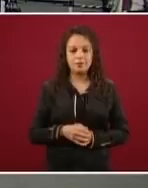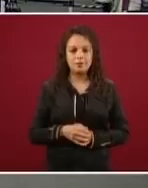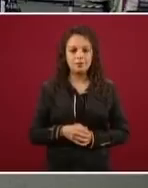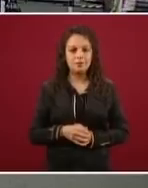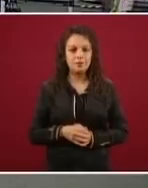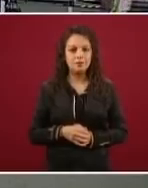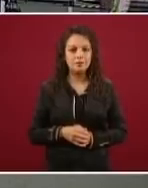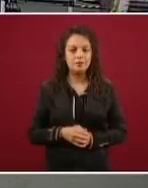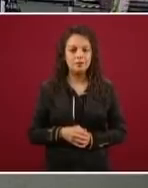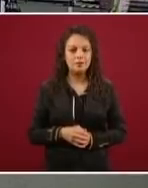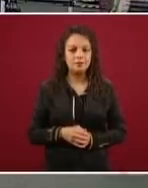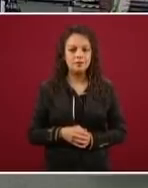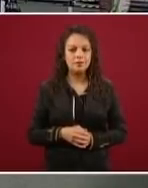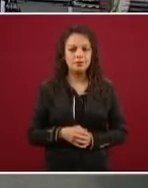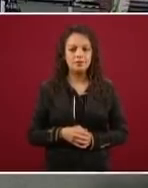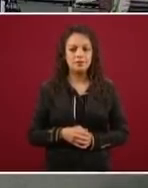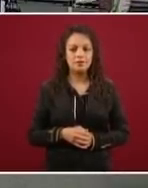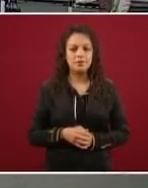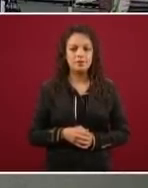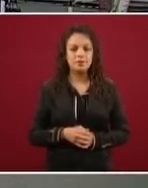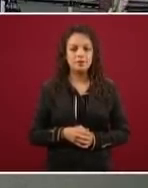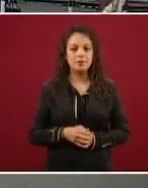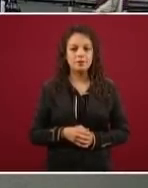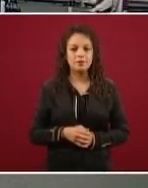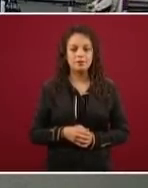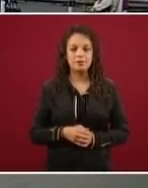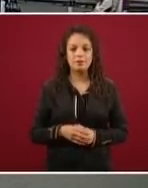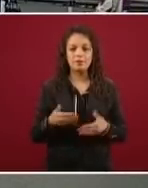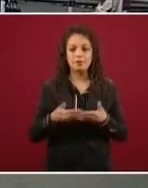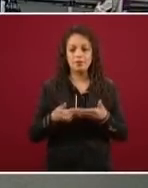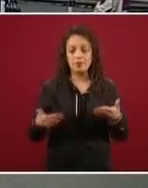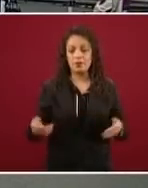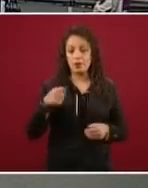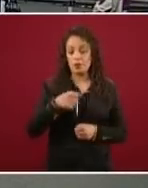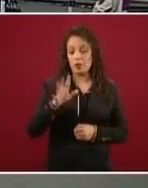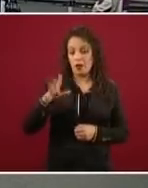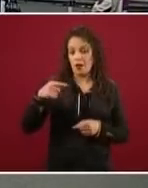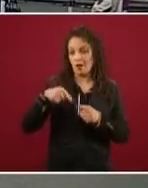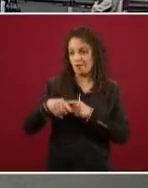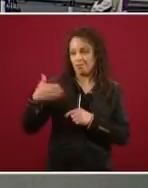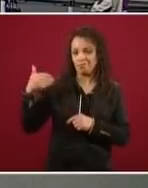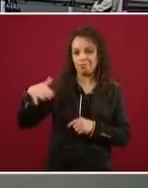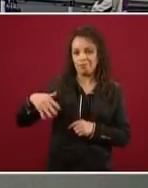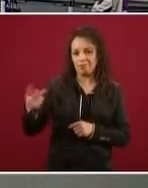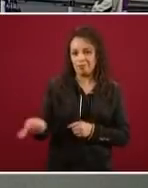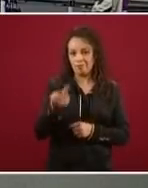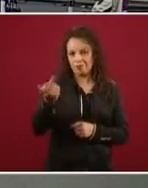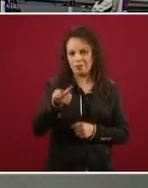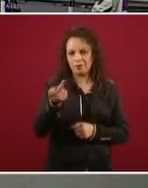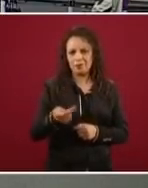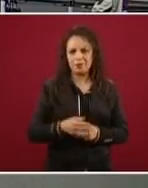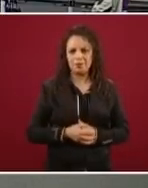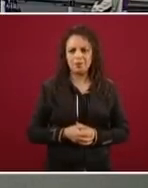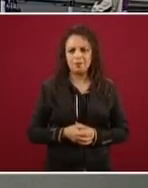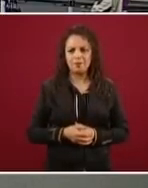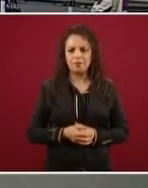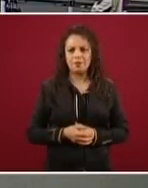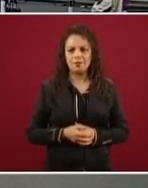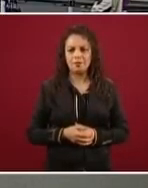sr a raíz de la pregunta que hice quizá usted fue el planteamiento